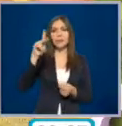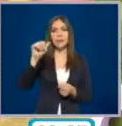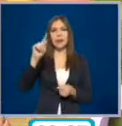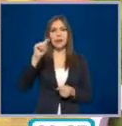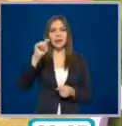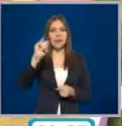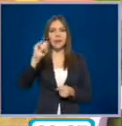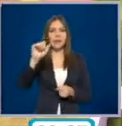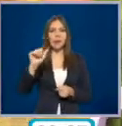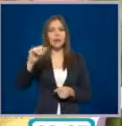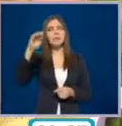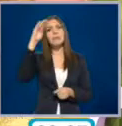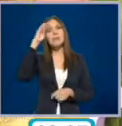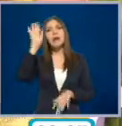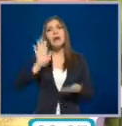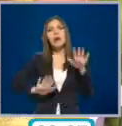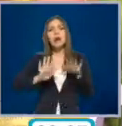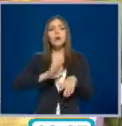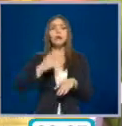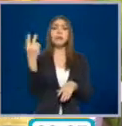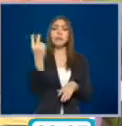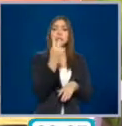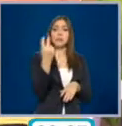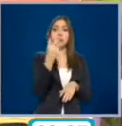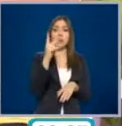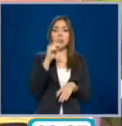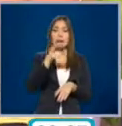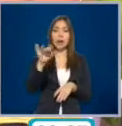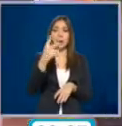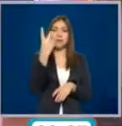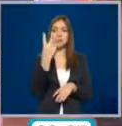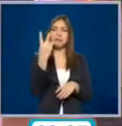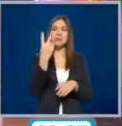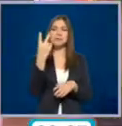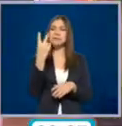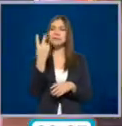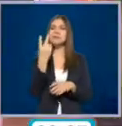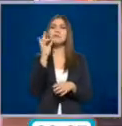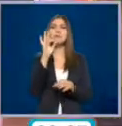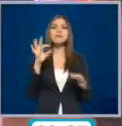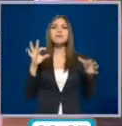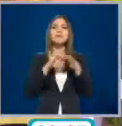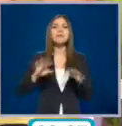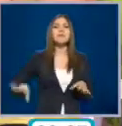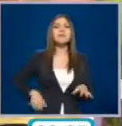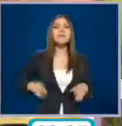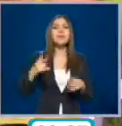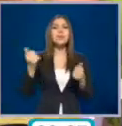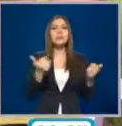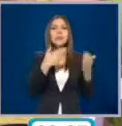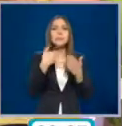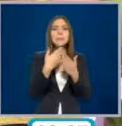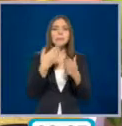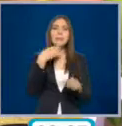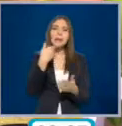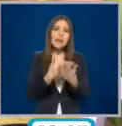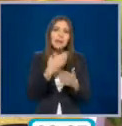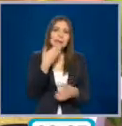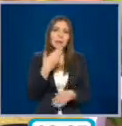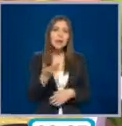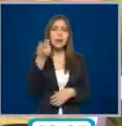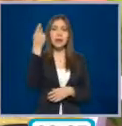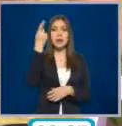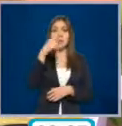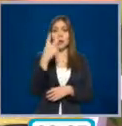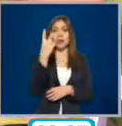en teoría pensamos que, bueno, si ya tienes una pareja, pues es que son empáticos, ¿no? Pero entonces después hay que trabajar en esto, o sea, ¿no es algo